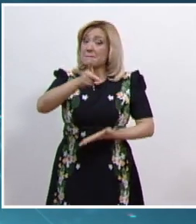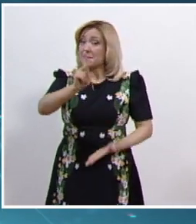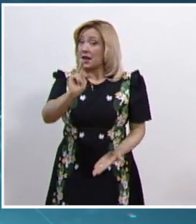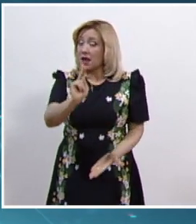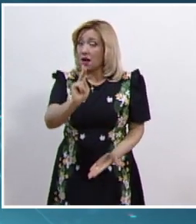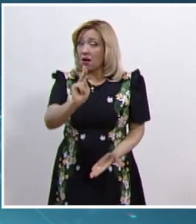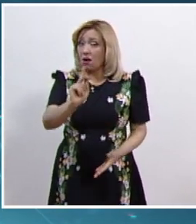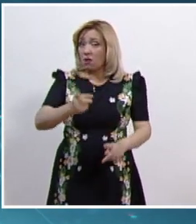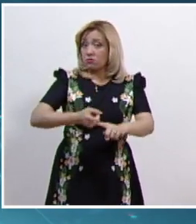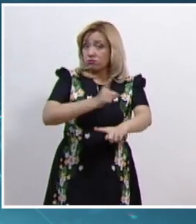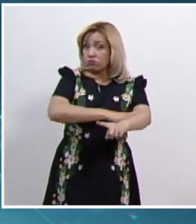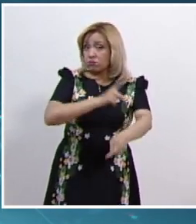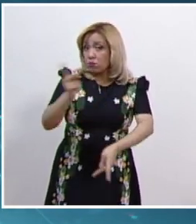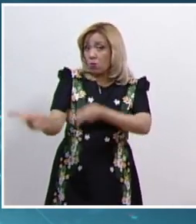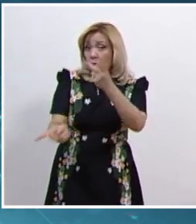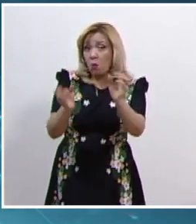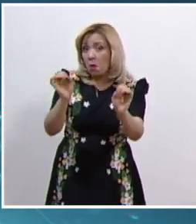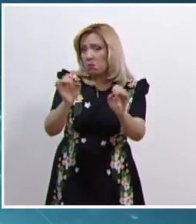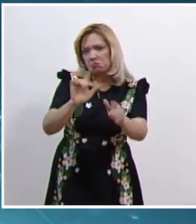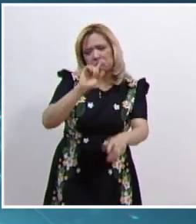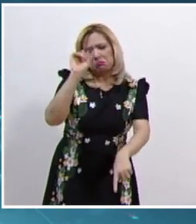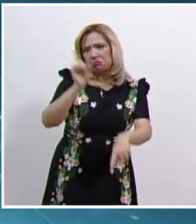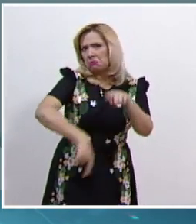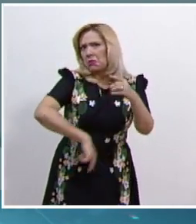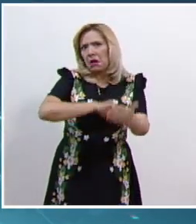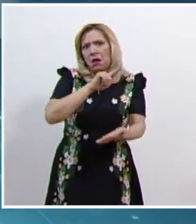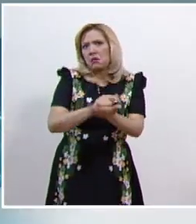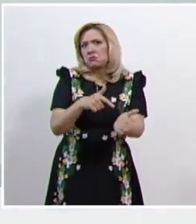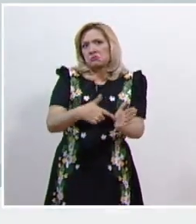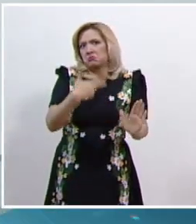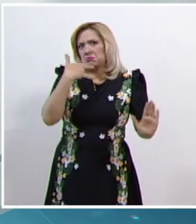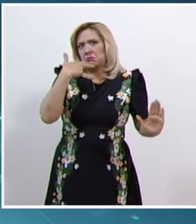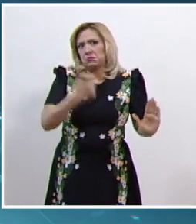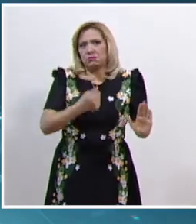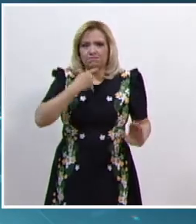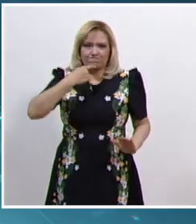se realizó consulta previa, estableció la Corte.